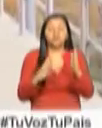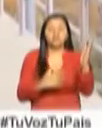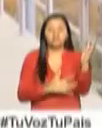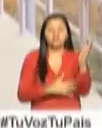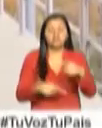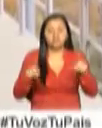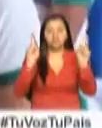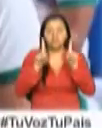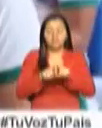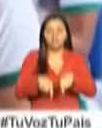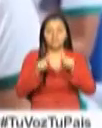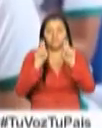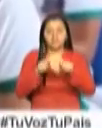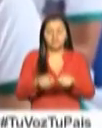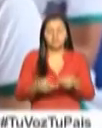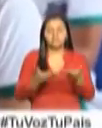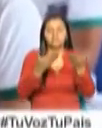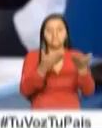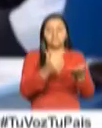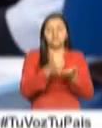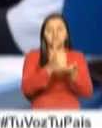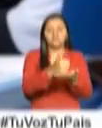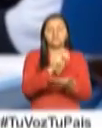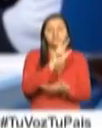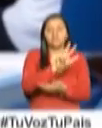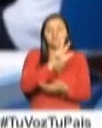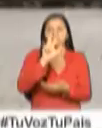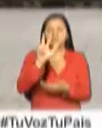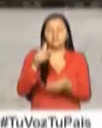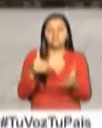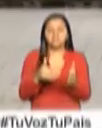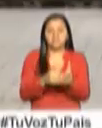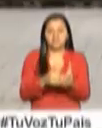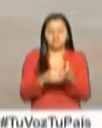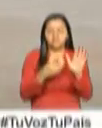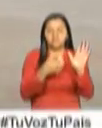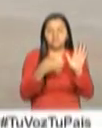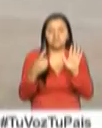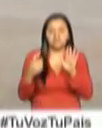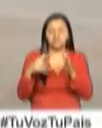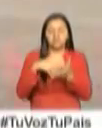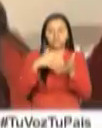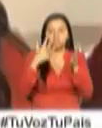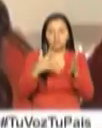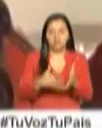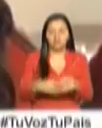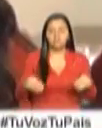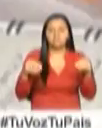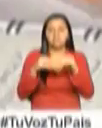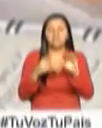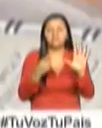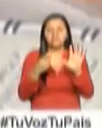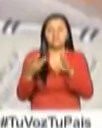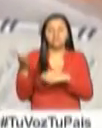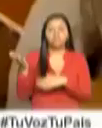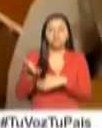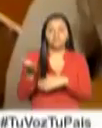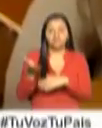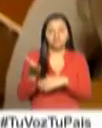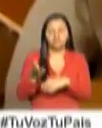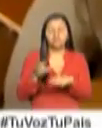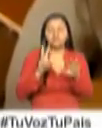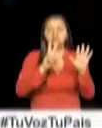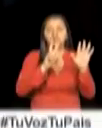a 33.300 estudiantes, 648 profesores y 276 unidades